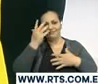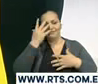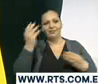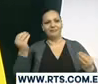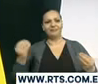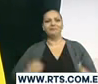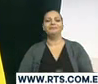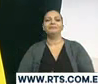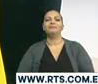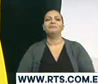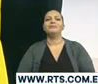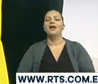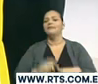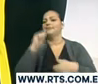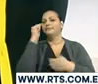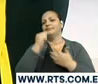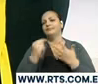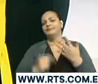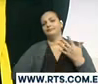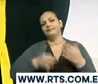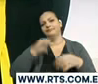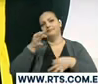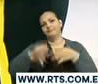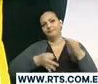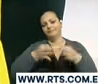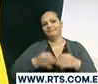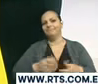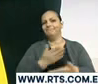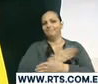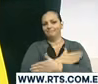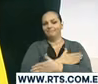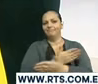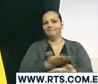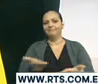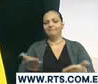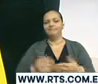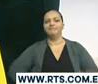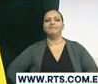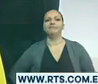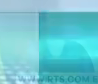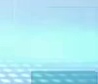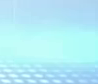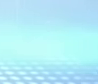que va a pasar aquí, ahí están los titulares. Caramba. Bienvenidos.